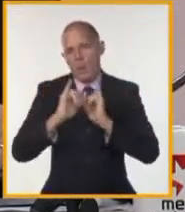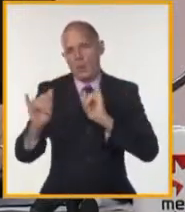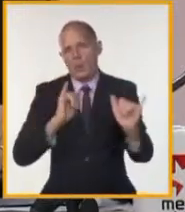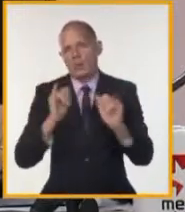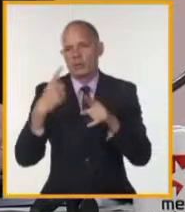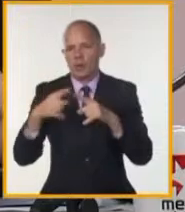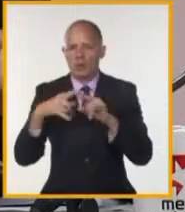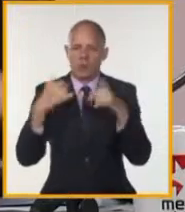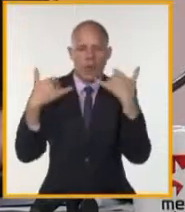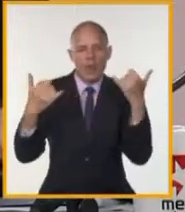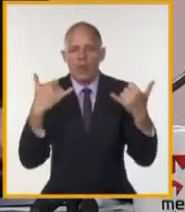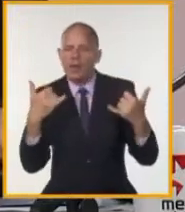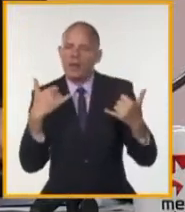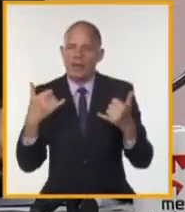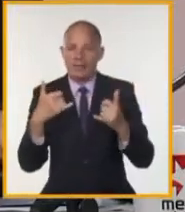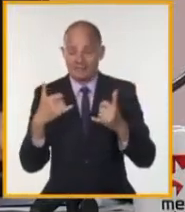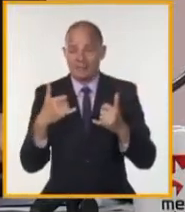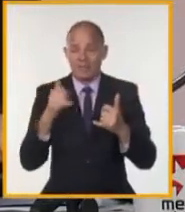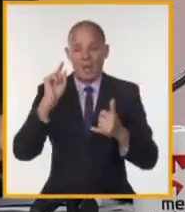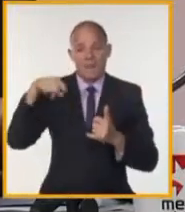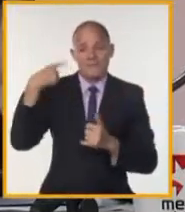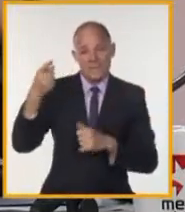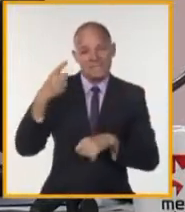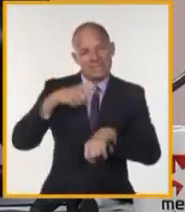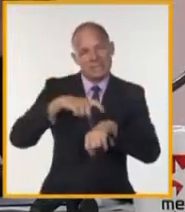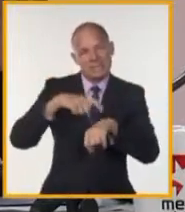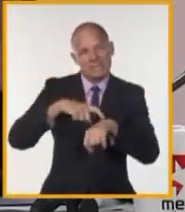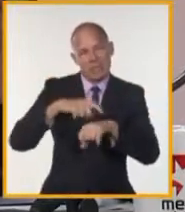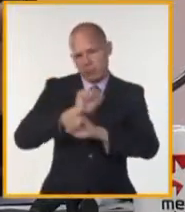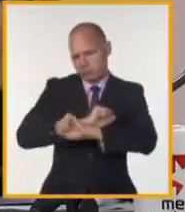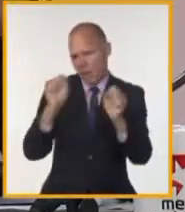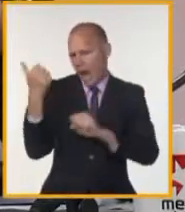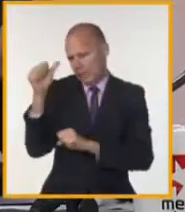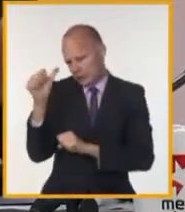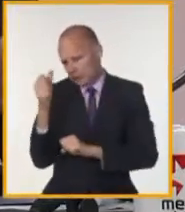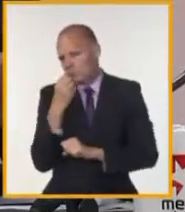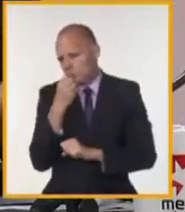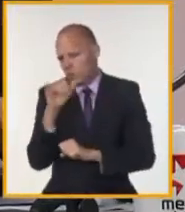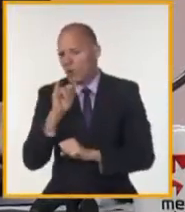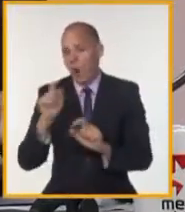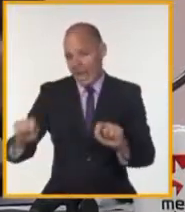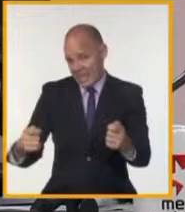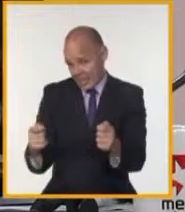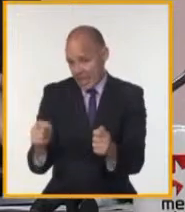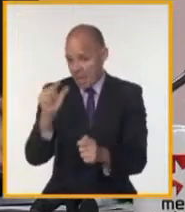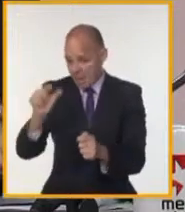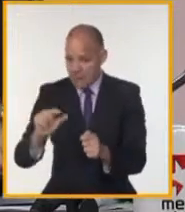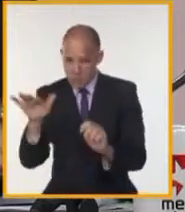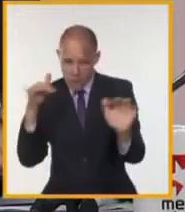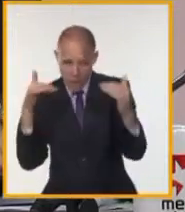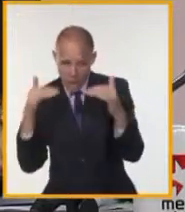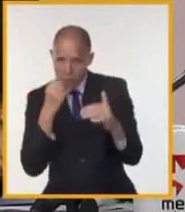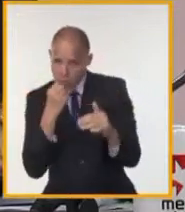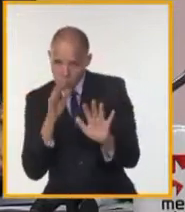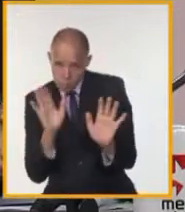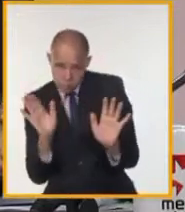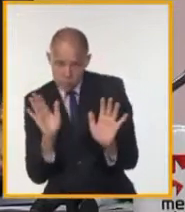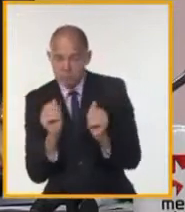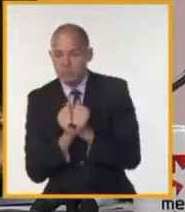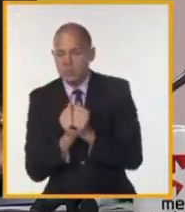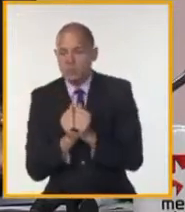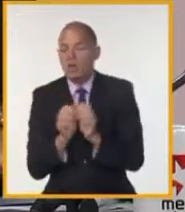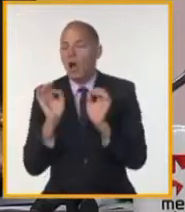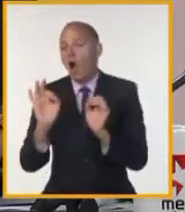mesaredonda@ideasm.cu, y a las 10 de la mañana de mañana, pero si quiere dejarnos antes la opinión, no hay ningún problema, estará abierto el foro digital en